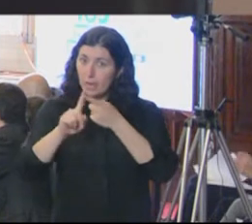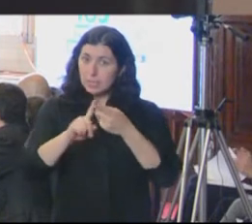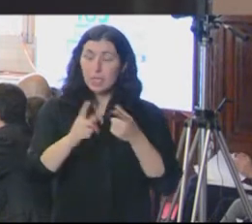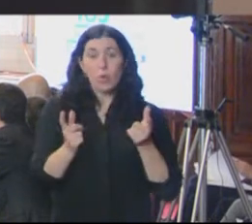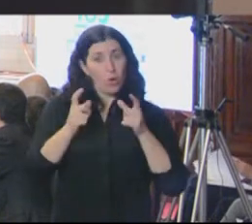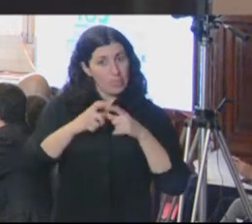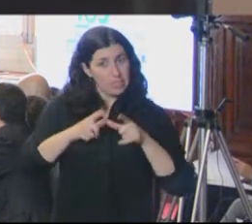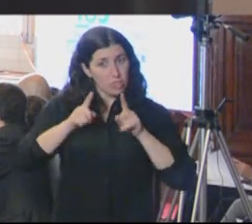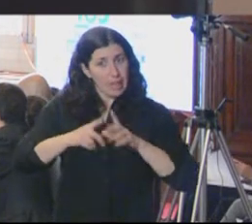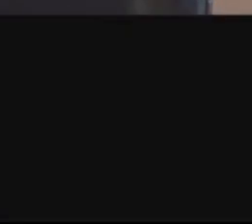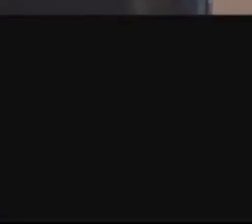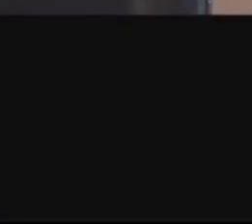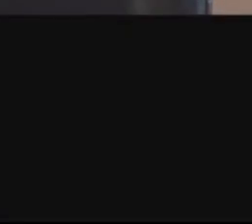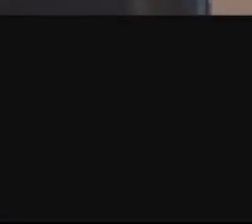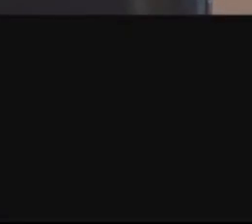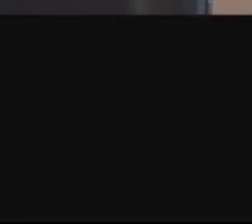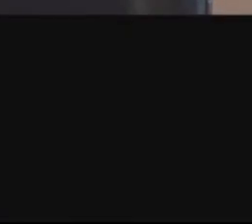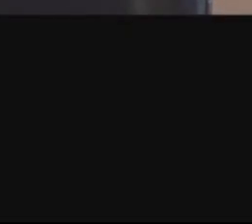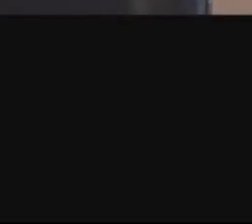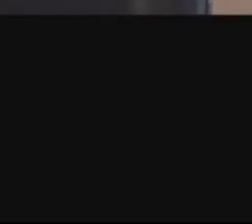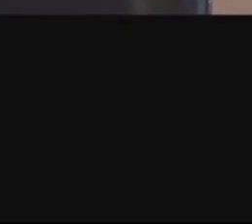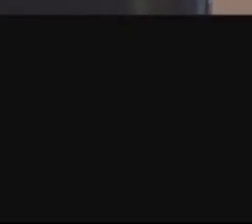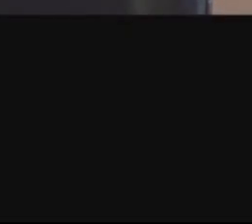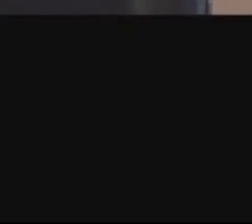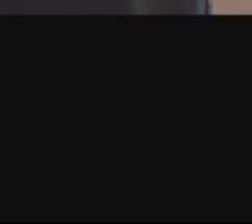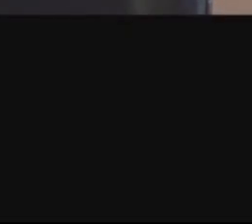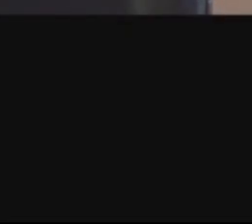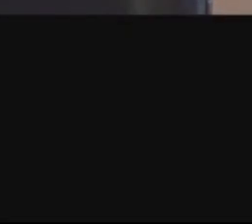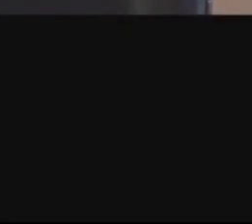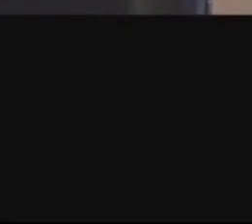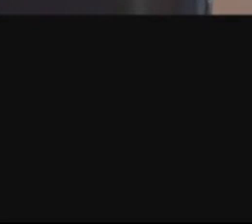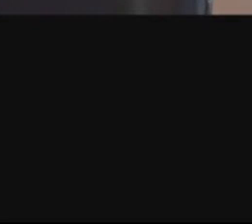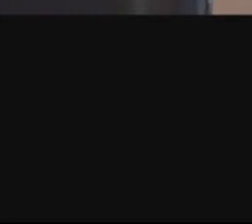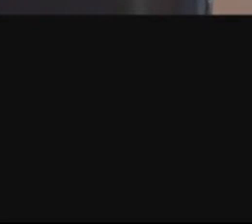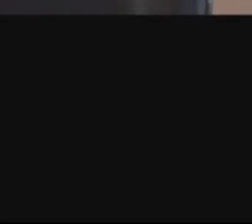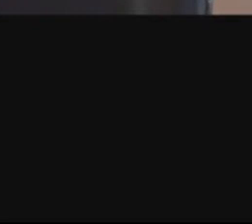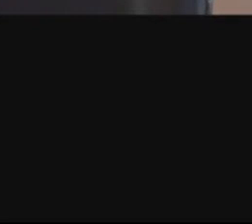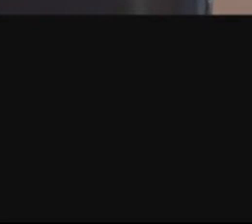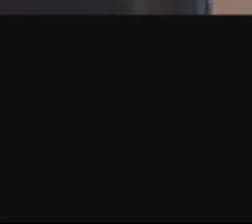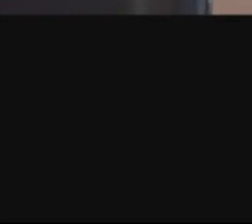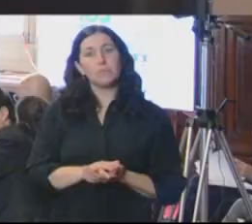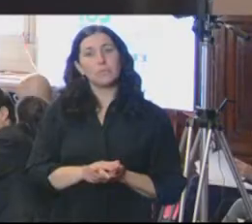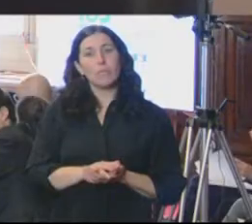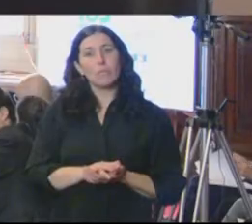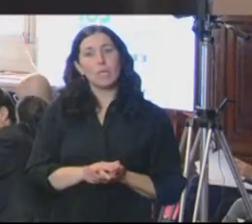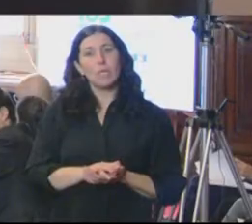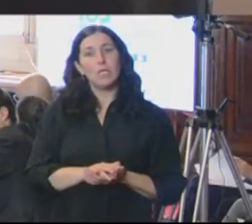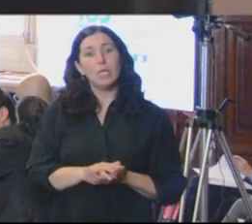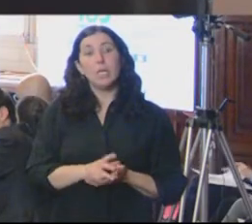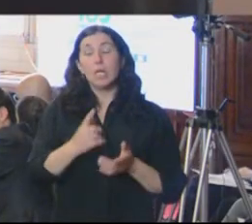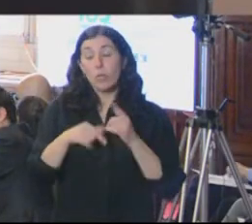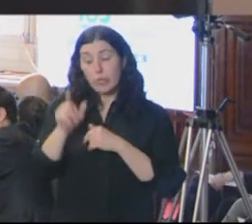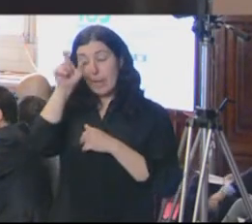Comisión, que se debe tener presente es que cuando es víctima un defensor